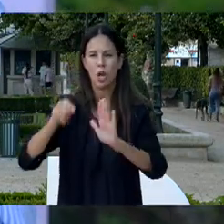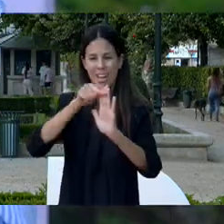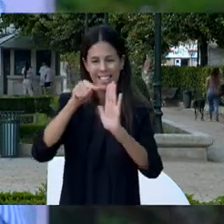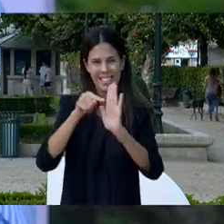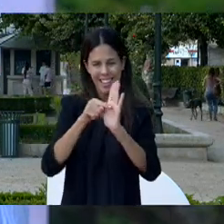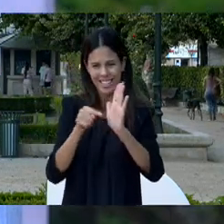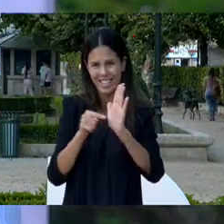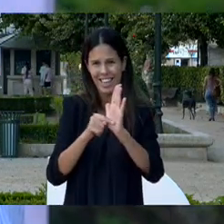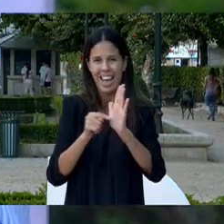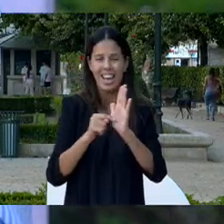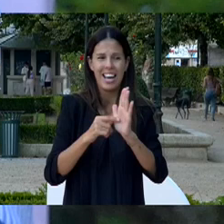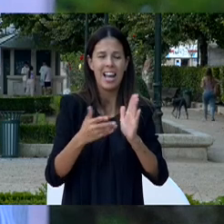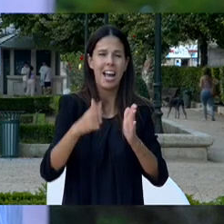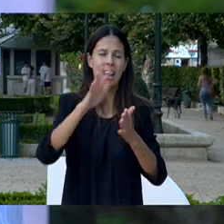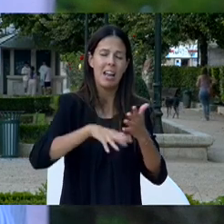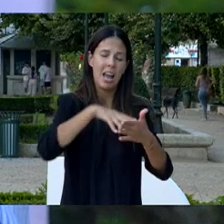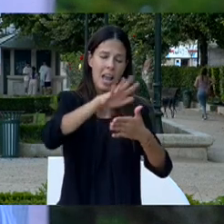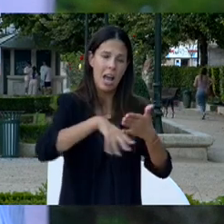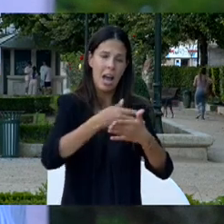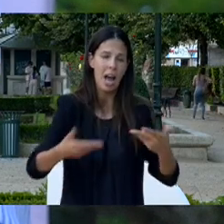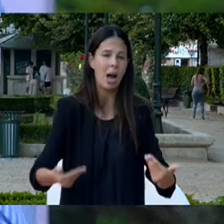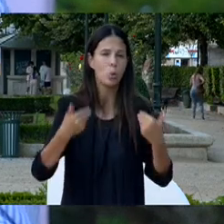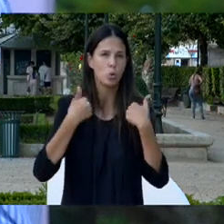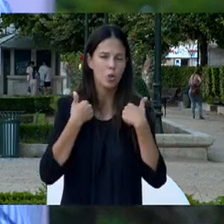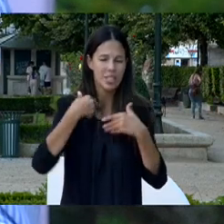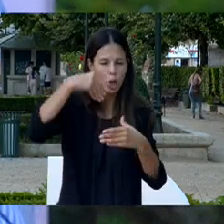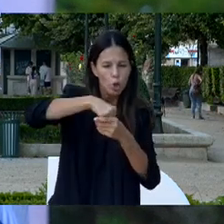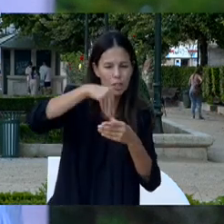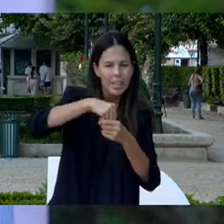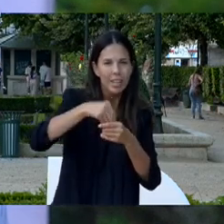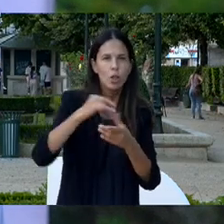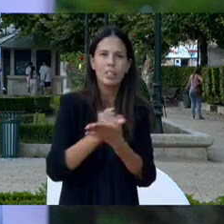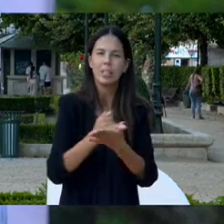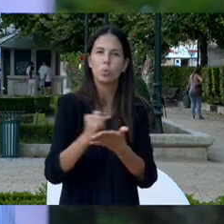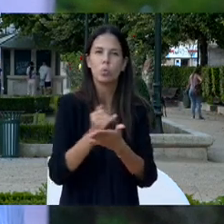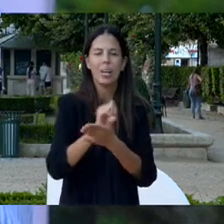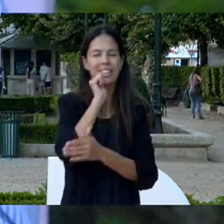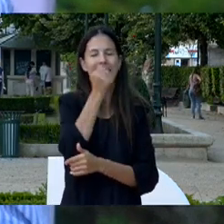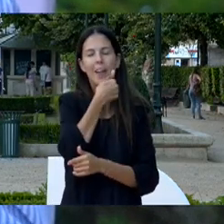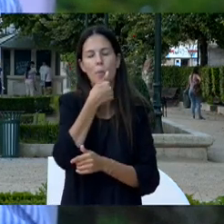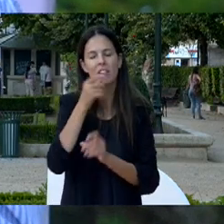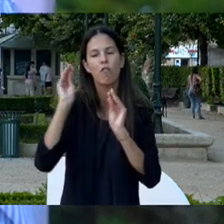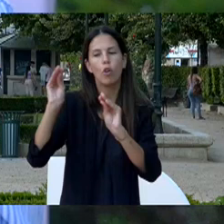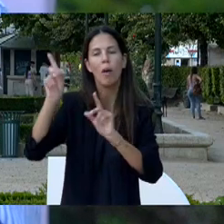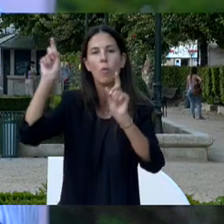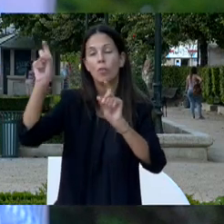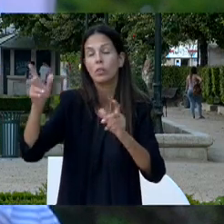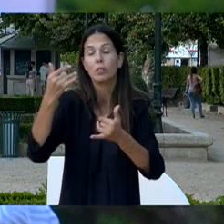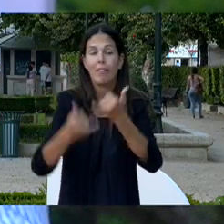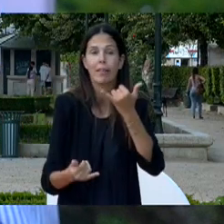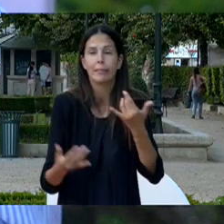autores reprobados e o baleirado de contido en materias claves na formación dos mestres. Era, en